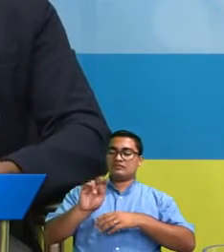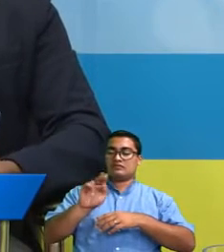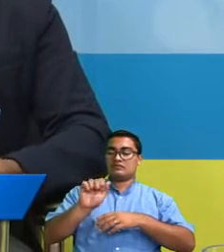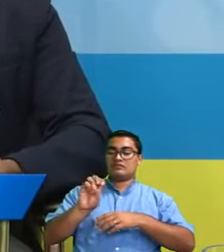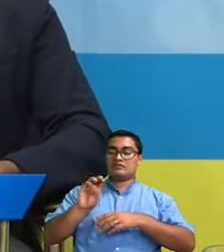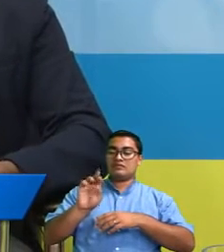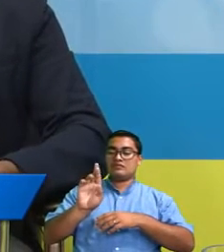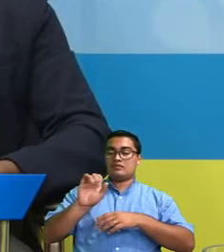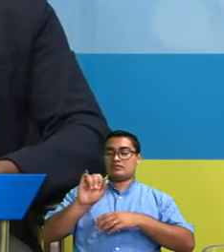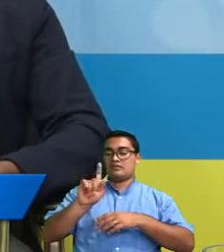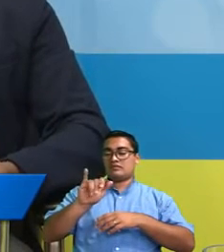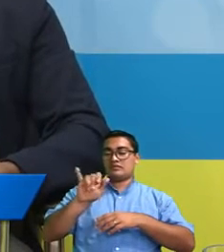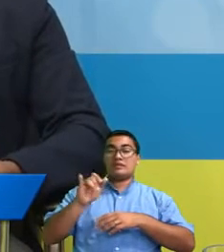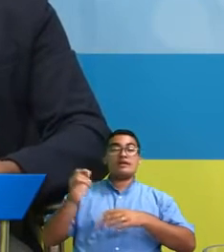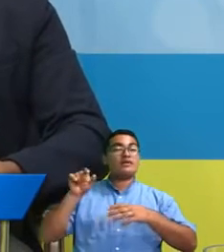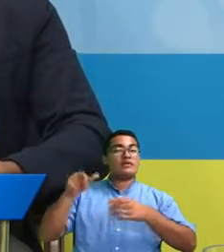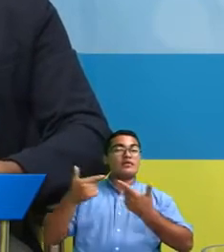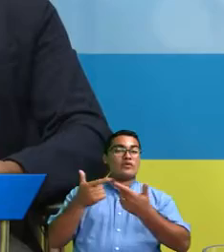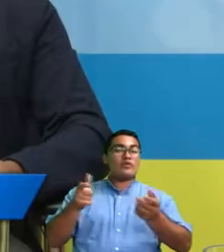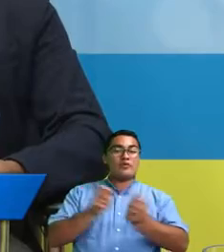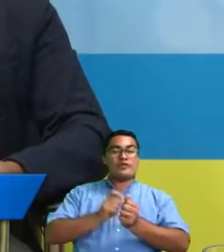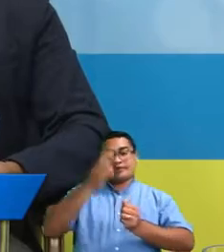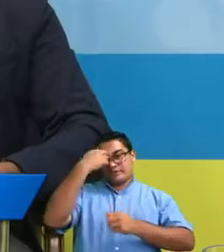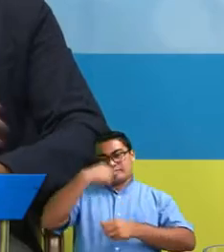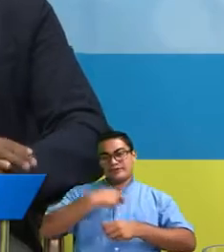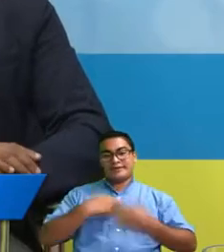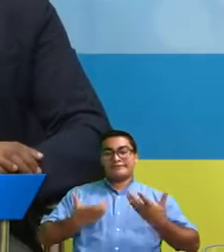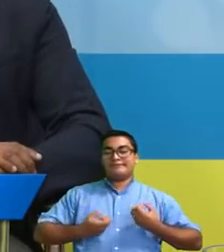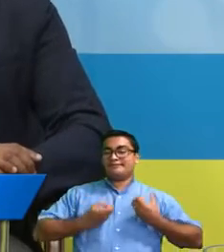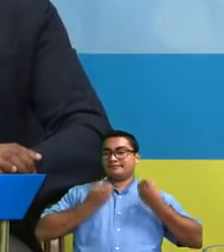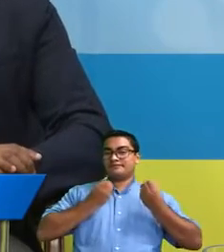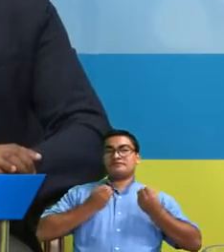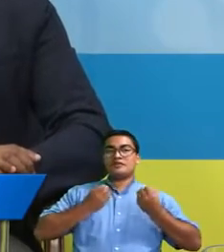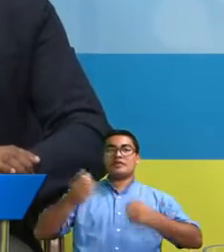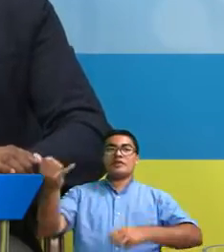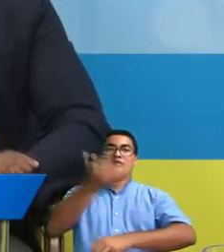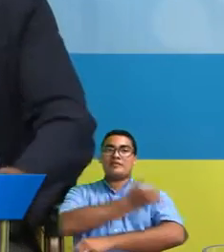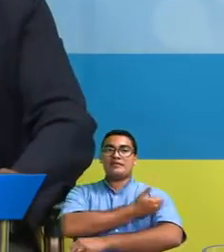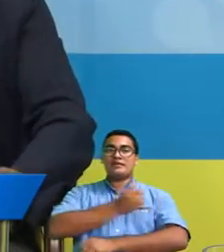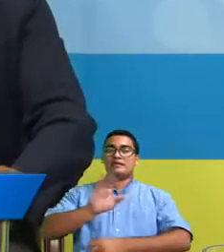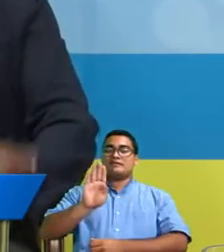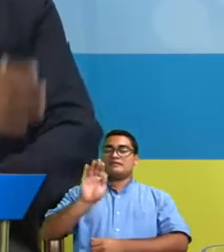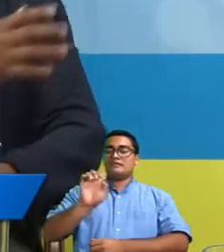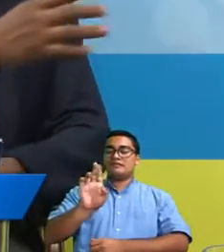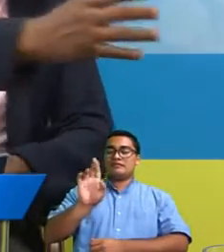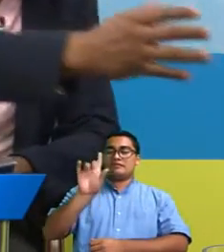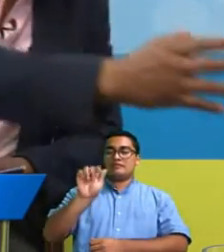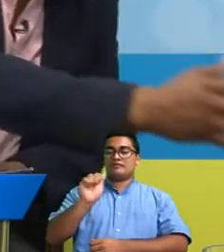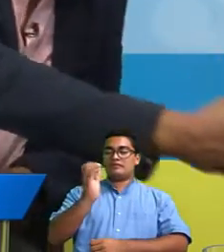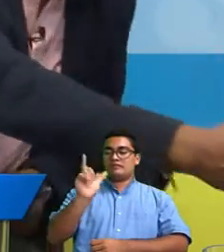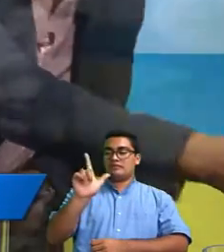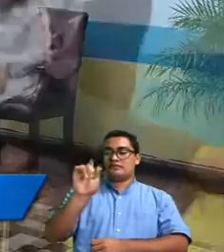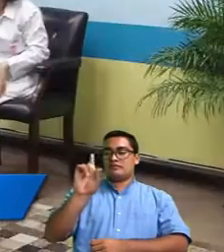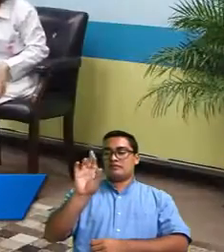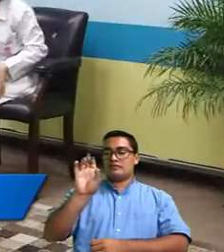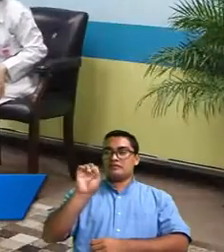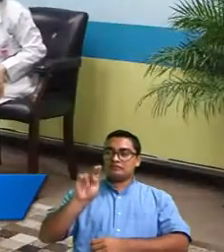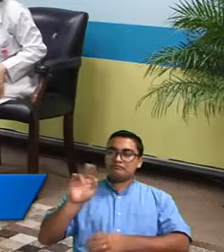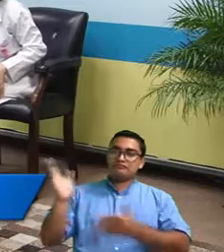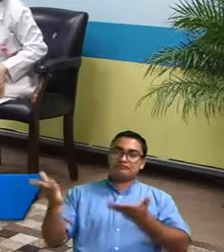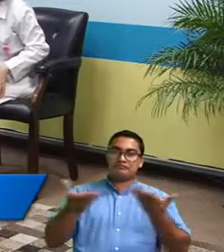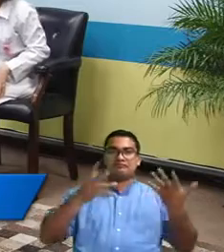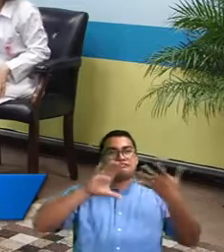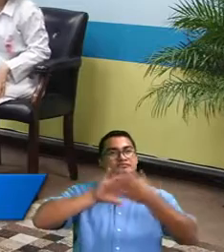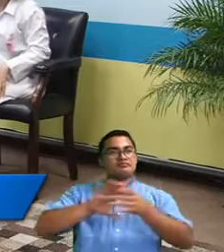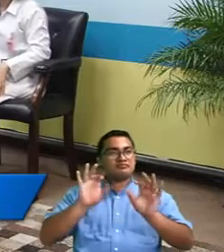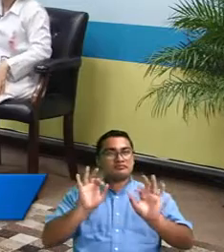del equipo de oncología del Hospital de Referencia Nacional, Hospital Berta Calderón. Bienvenida, doctora, mucho gusto, es un placer